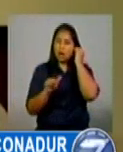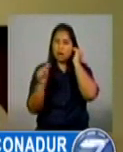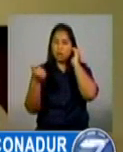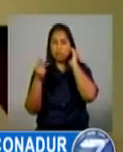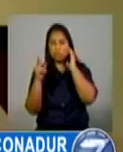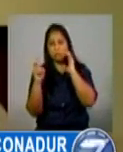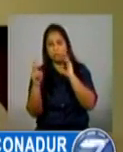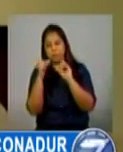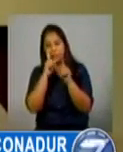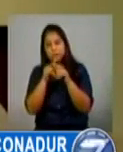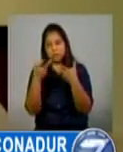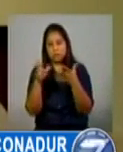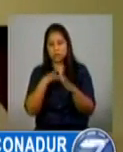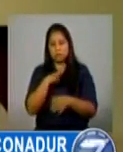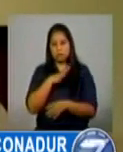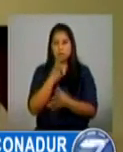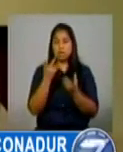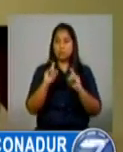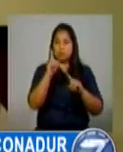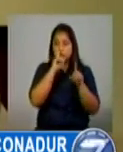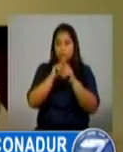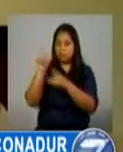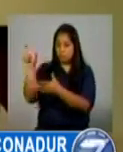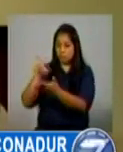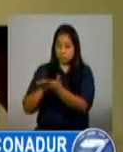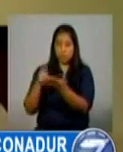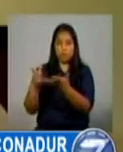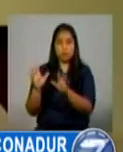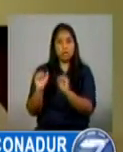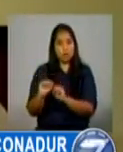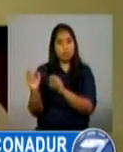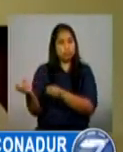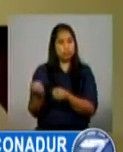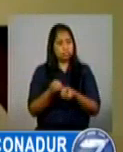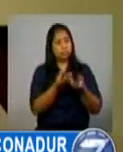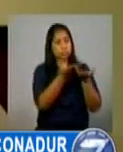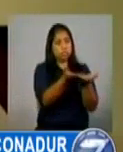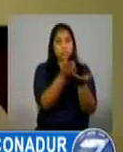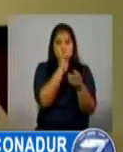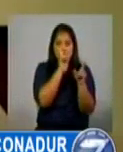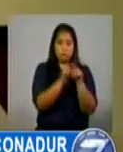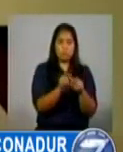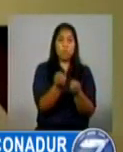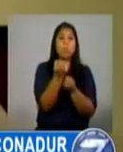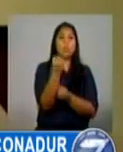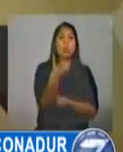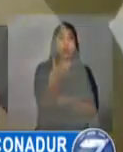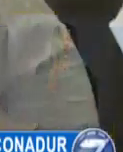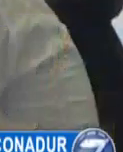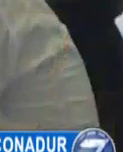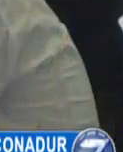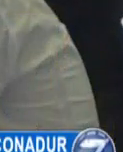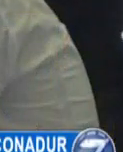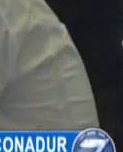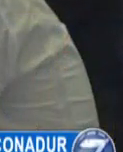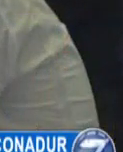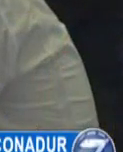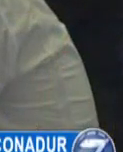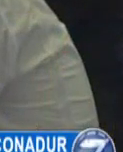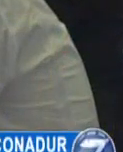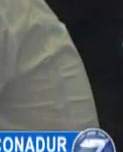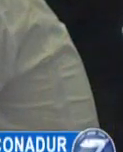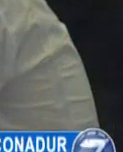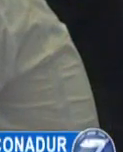lo tenemos, sino que parte de ese crédito lo podamos destinar a la generación de 4 equipos de trabajo que nos ayuden